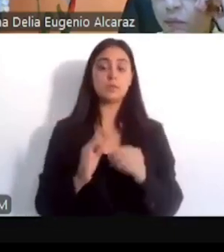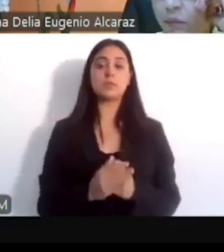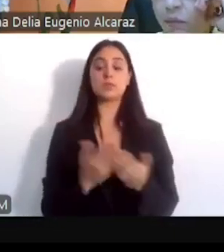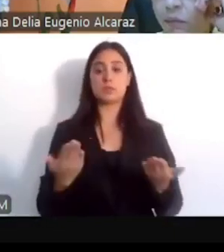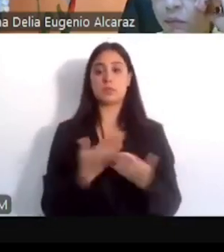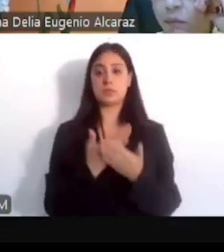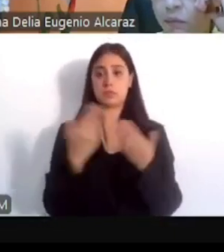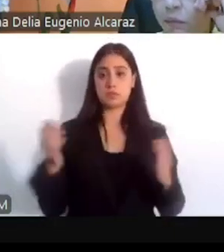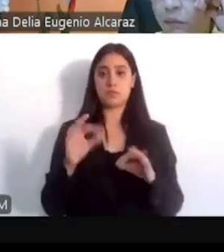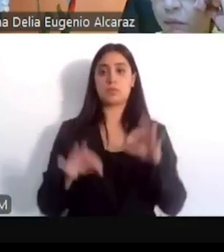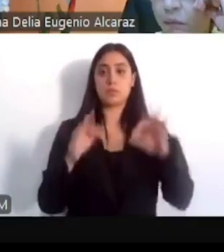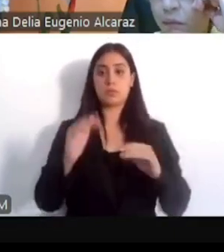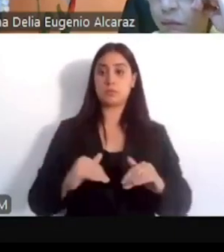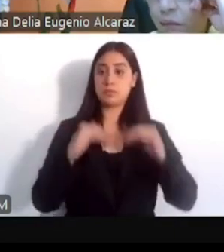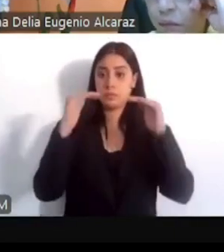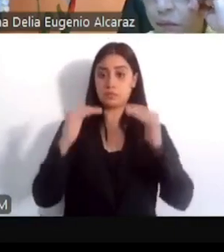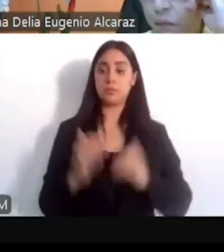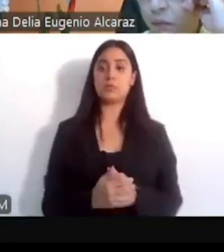magistradas